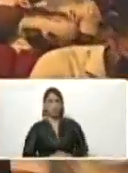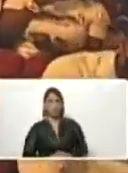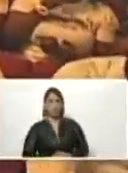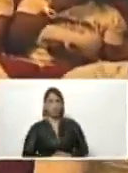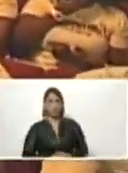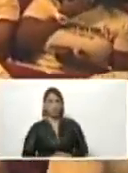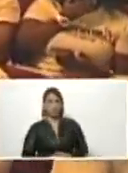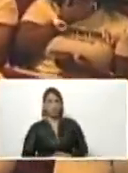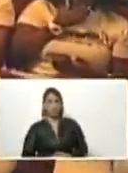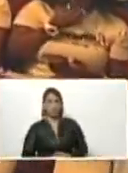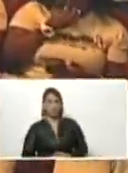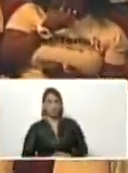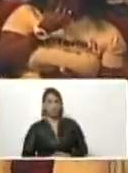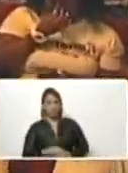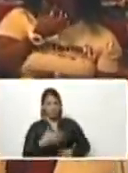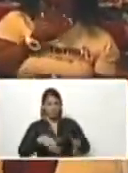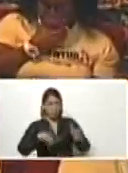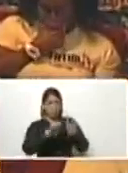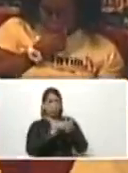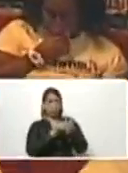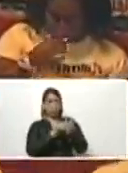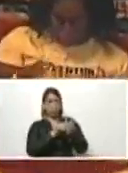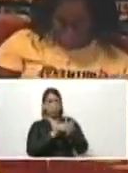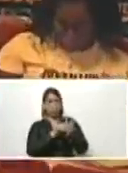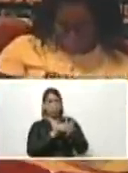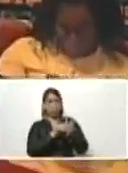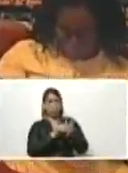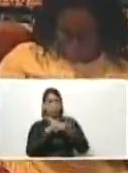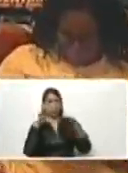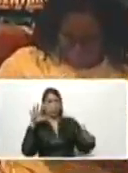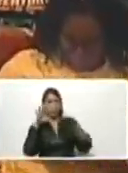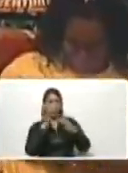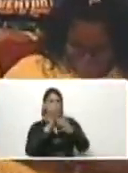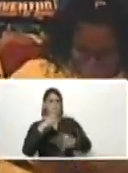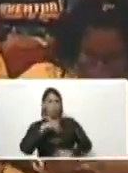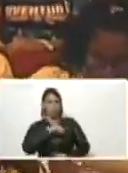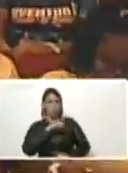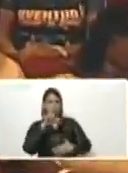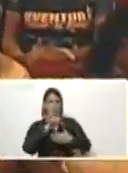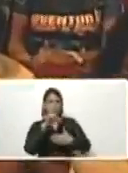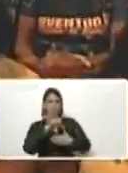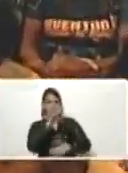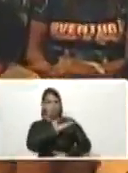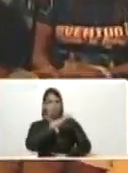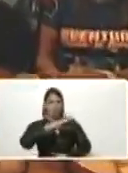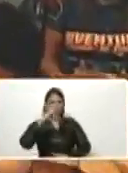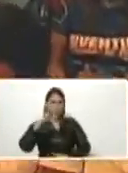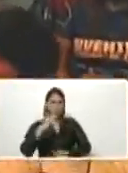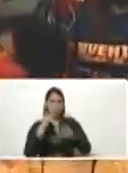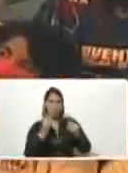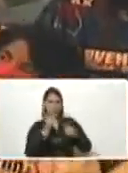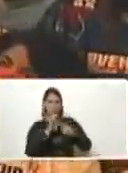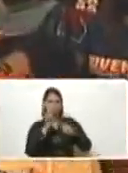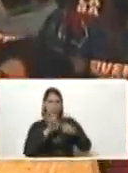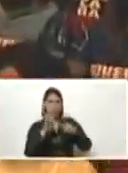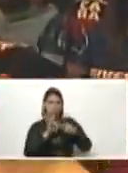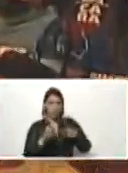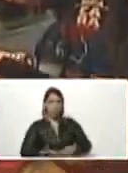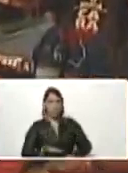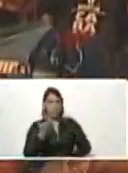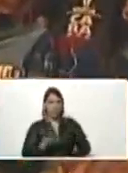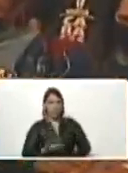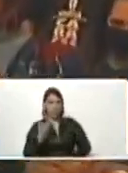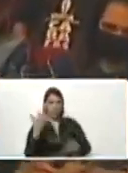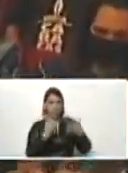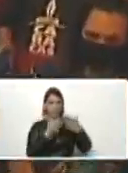bicentenario, ratificamos la unidad de nuestra América y el Caribe como estrategia fundamental en